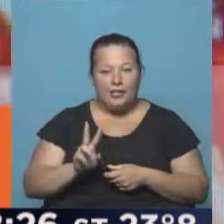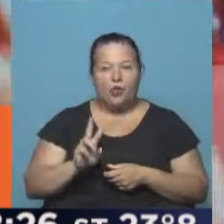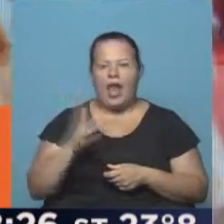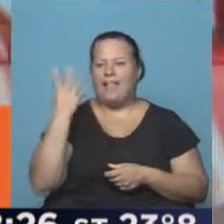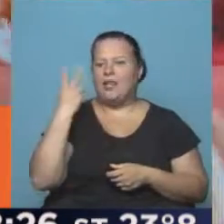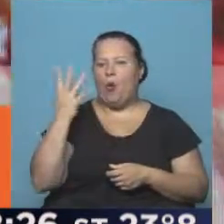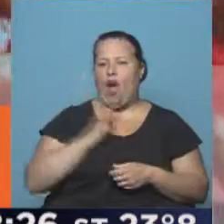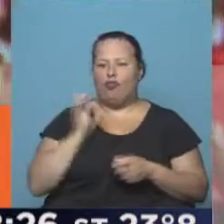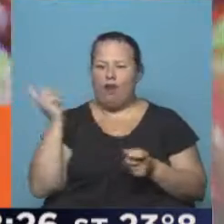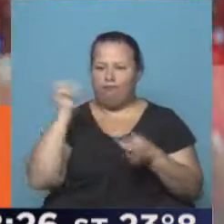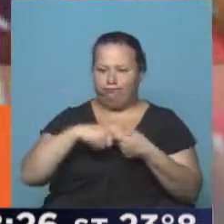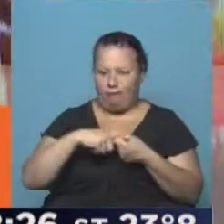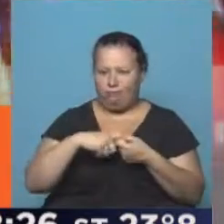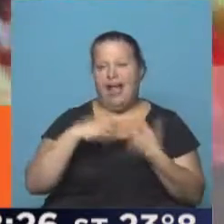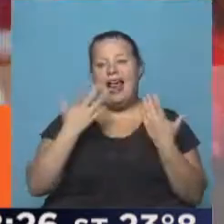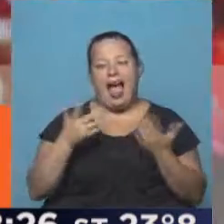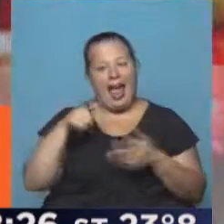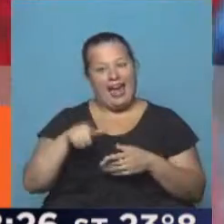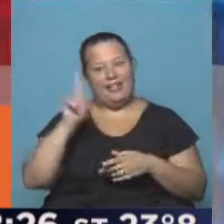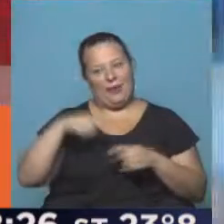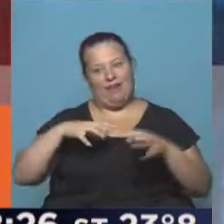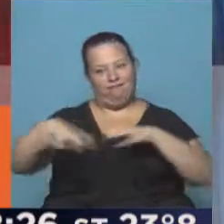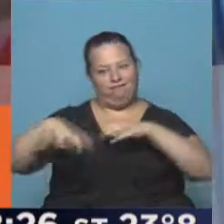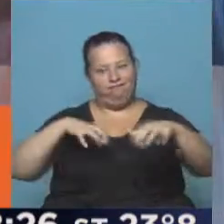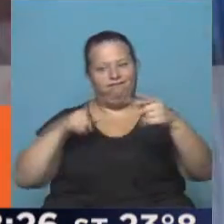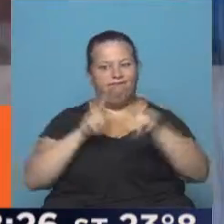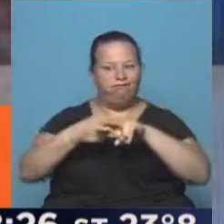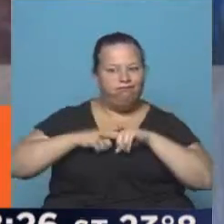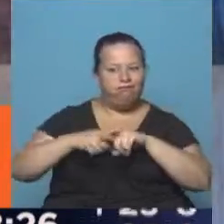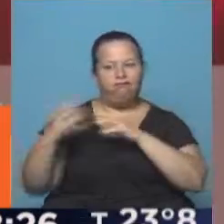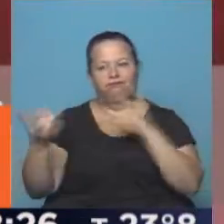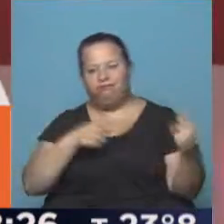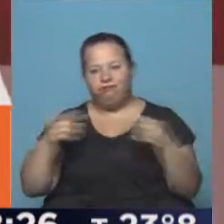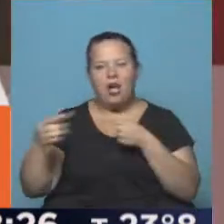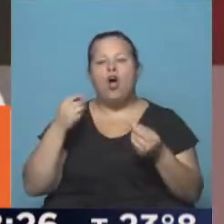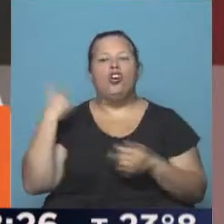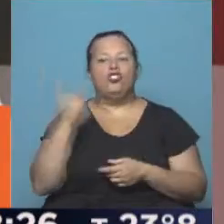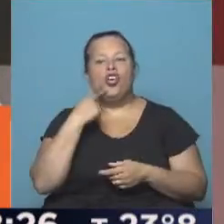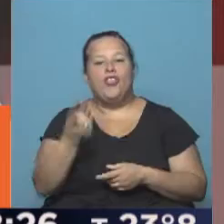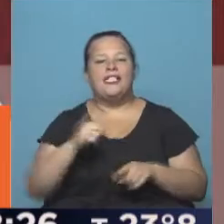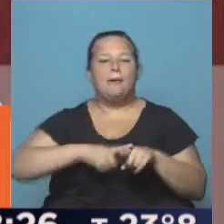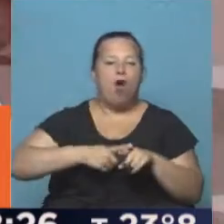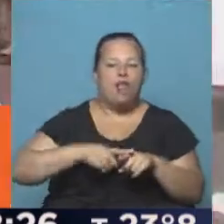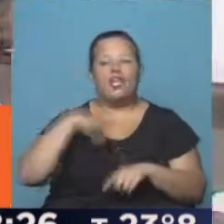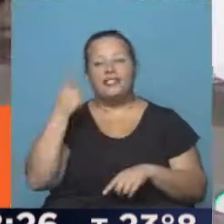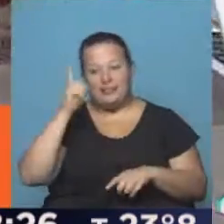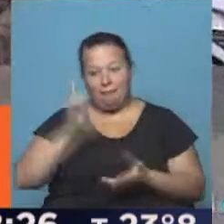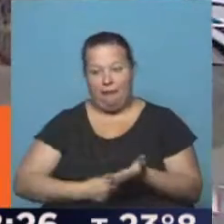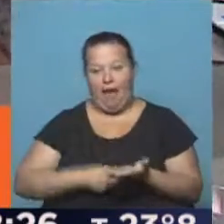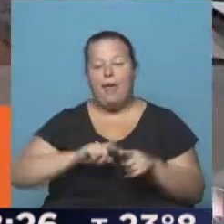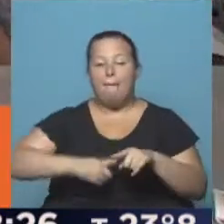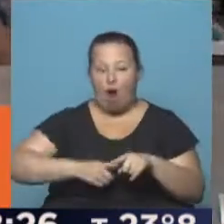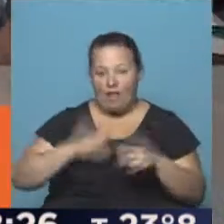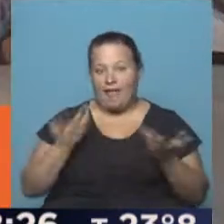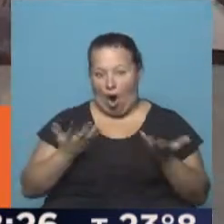hace 4 años. Obviamente esto genera grieta y muchas discusiones a un lado y otro, porque todos dicen que es político. Sí, hay una decisión